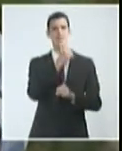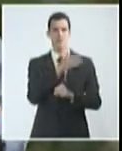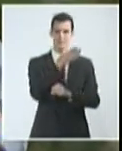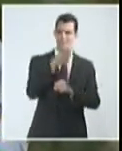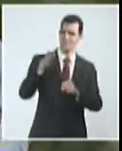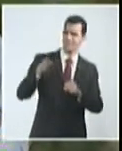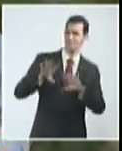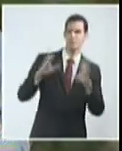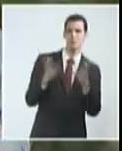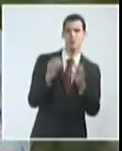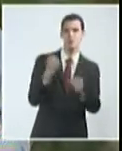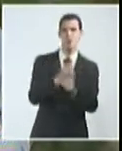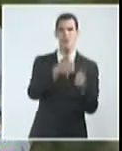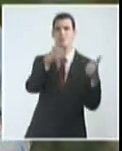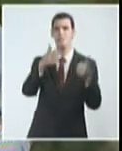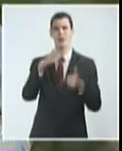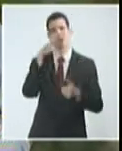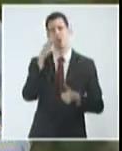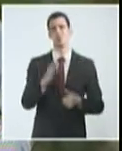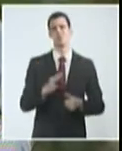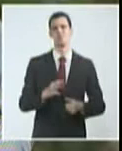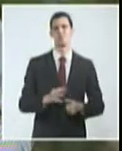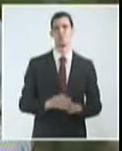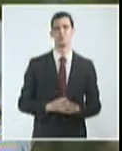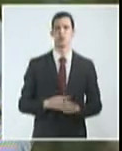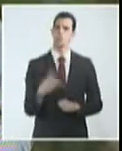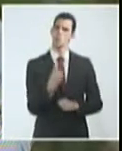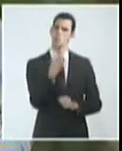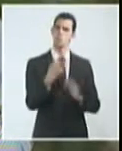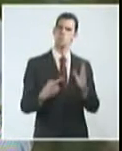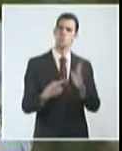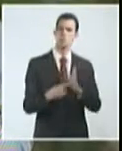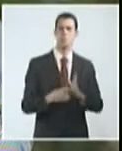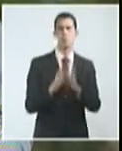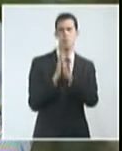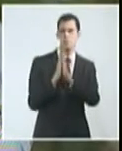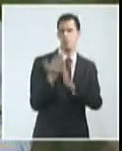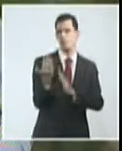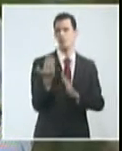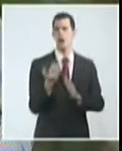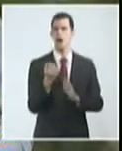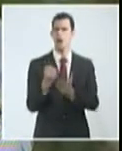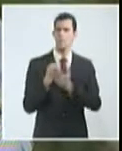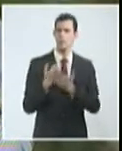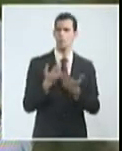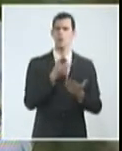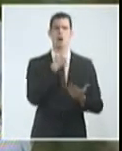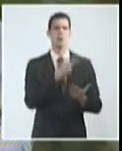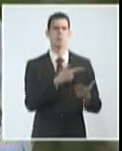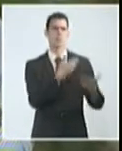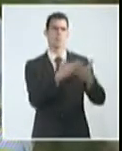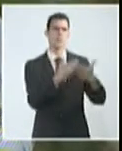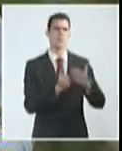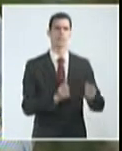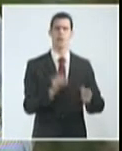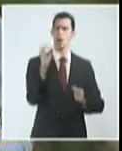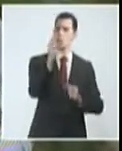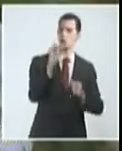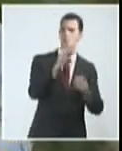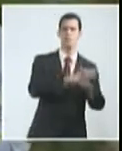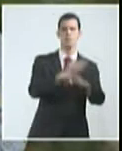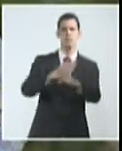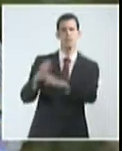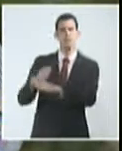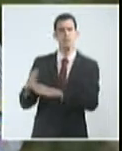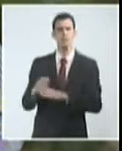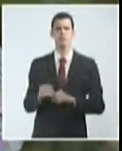hemos pedido que las instituciones públicas, las instituciones estatales, las empresas en cada territorio y los